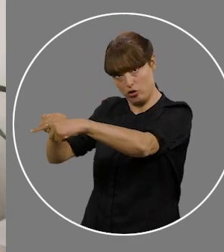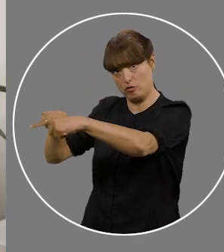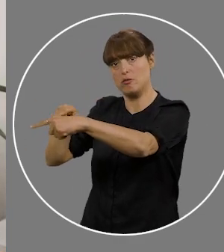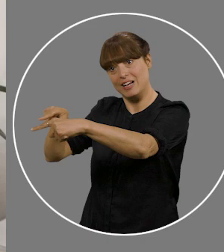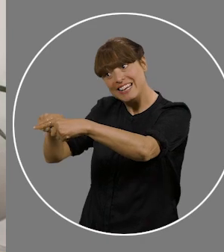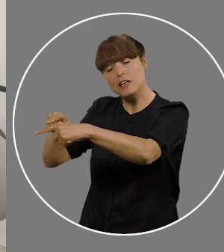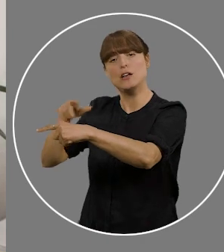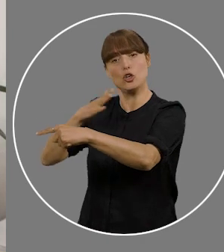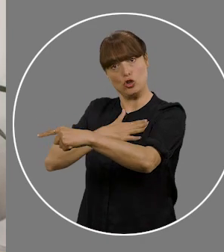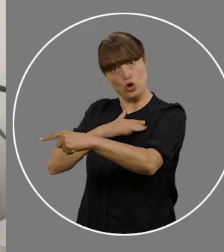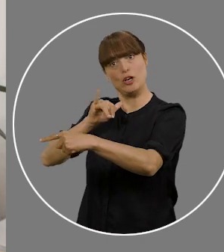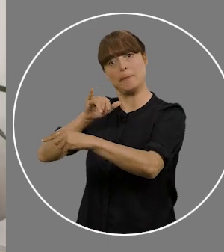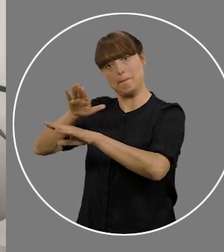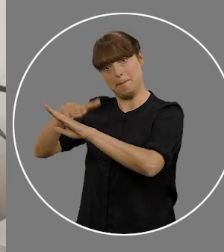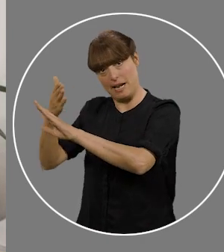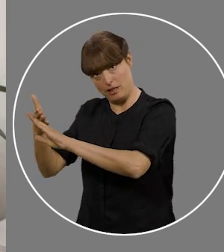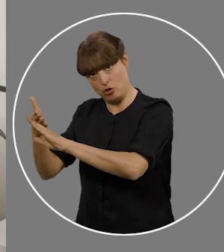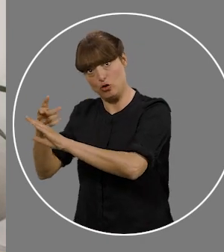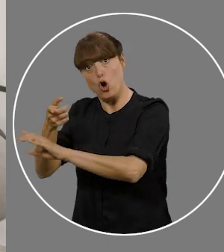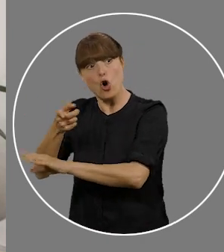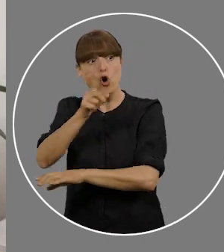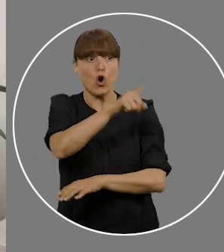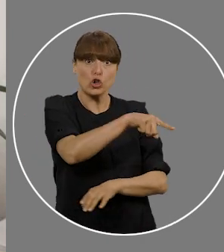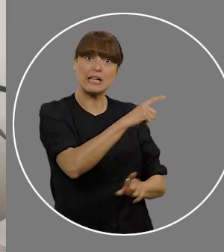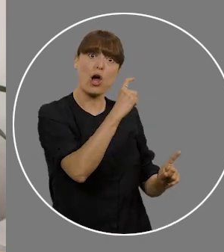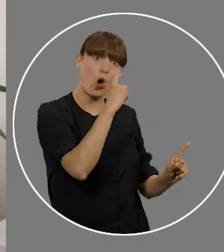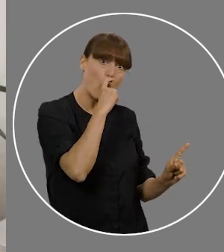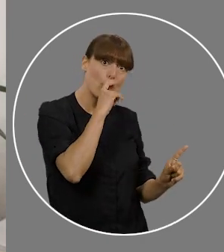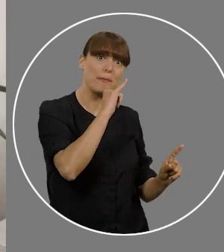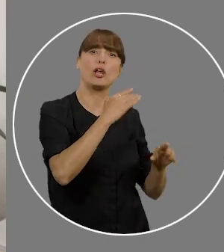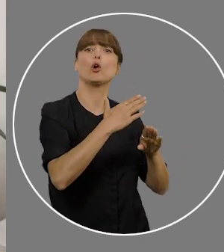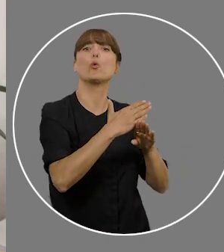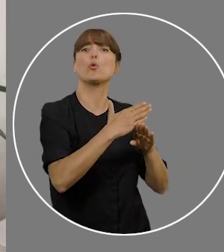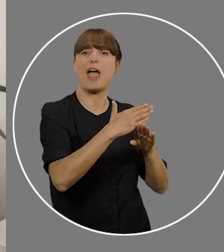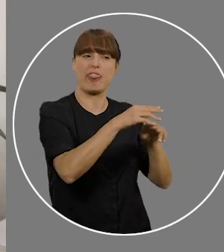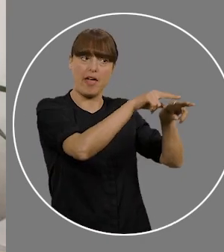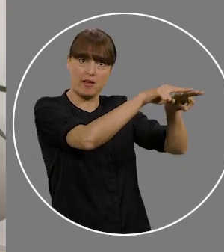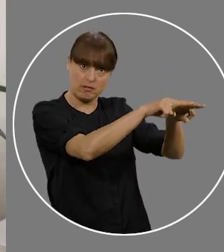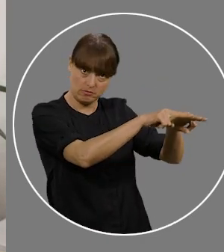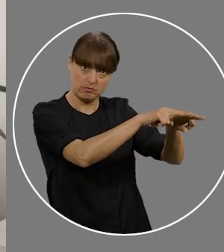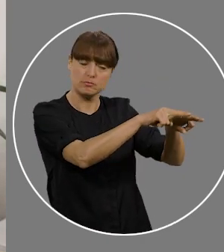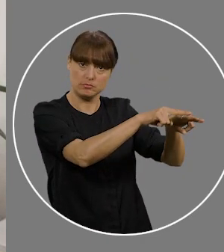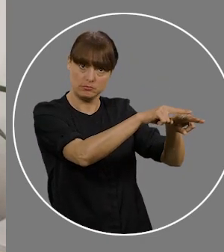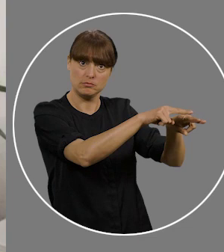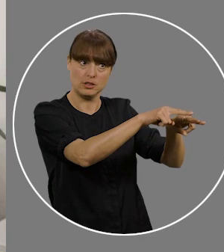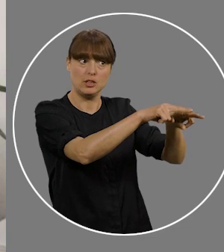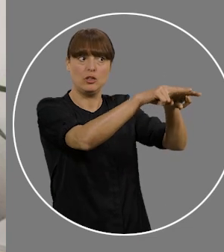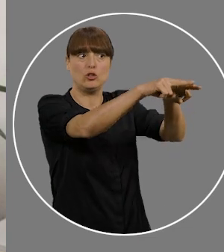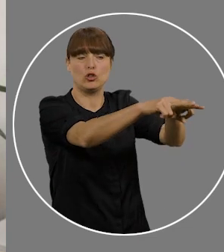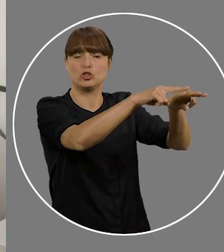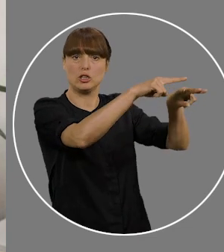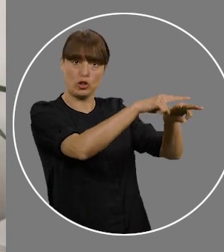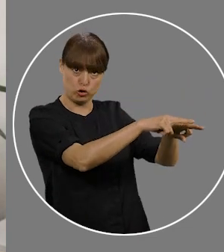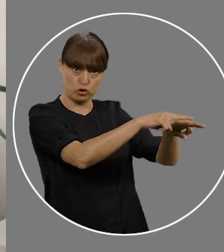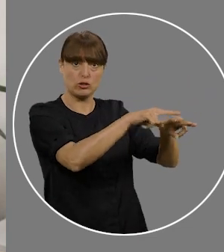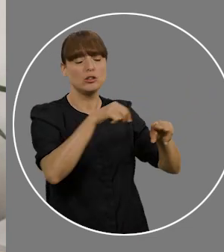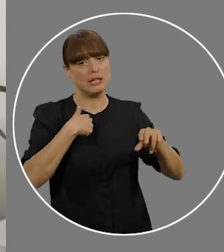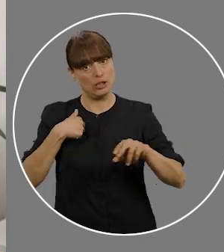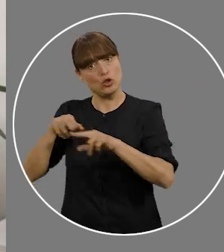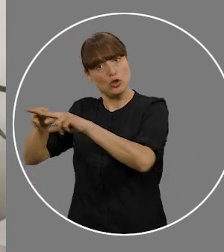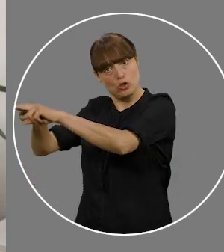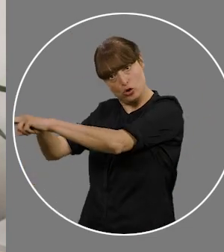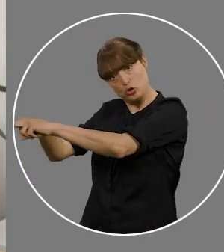y mi marido, y en otra dormía este señor con la cuñada, con dos camas en la otra habitación. Pero